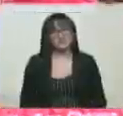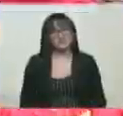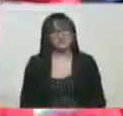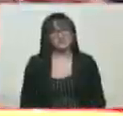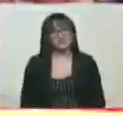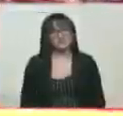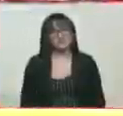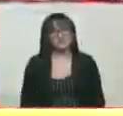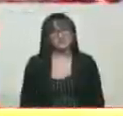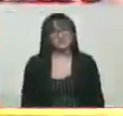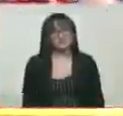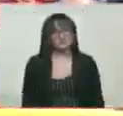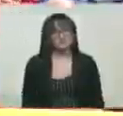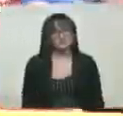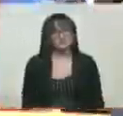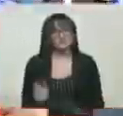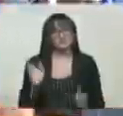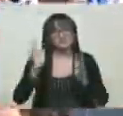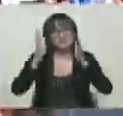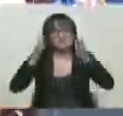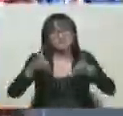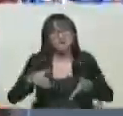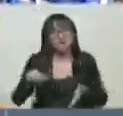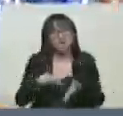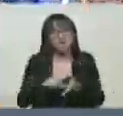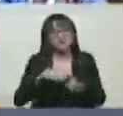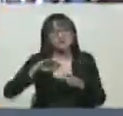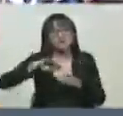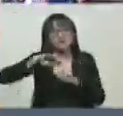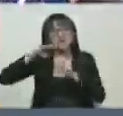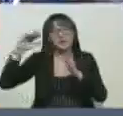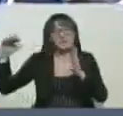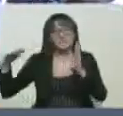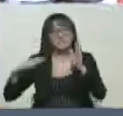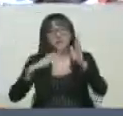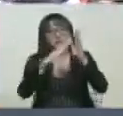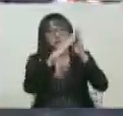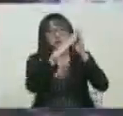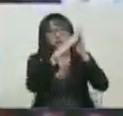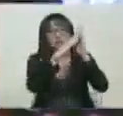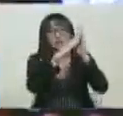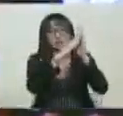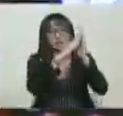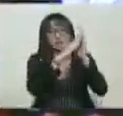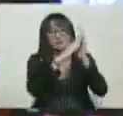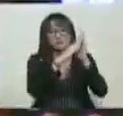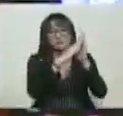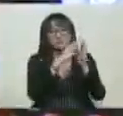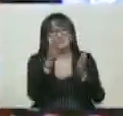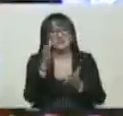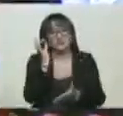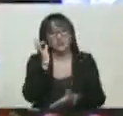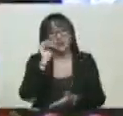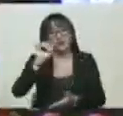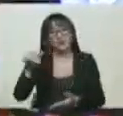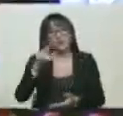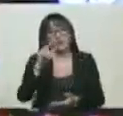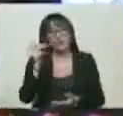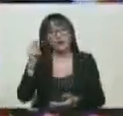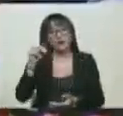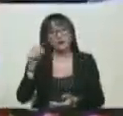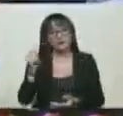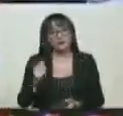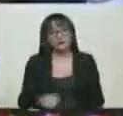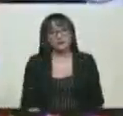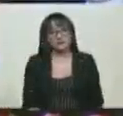La llevamos al Panteón Nacional, a nuestra Juana Ramírez, la avanzadora.